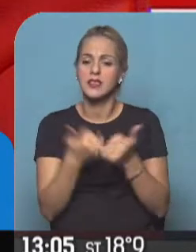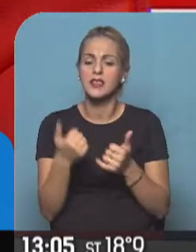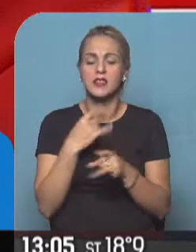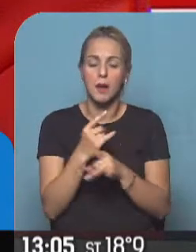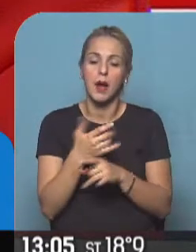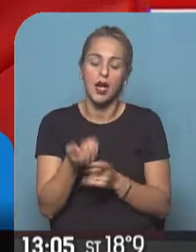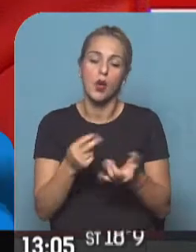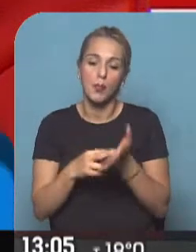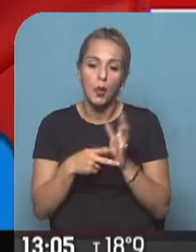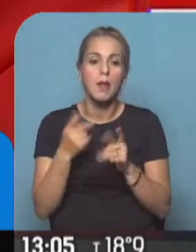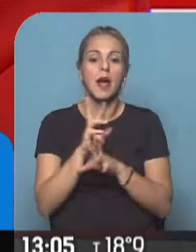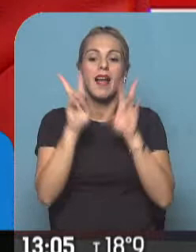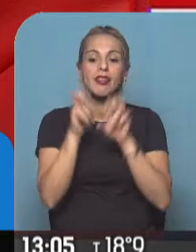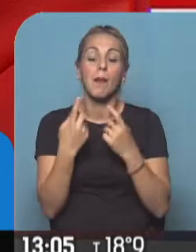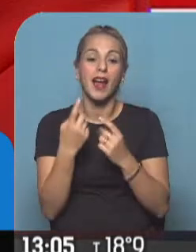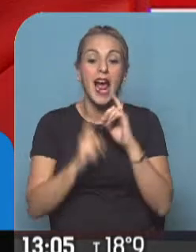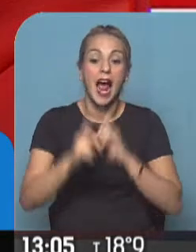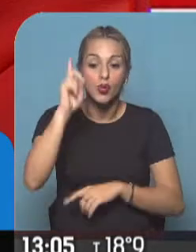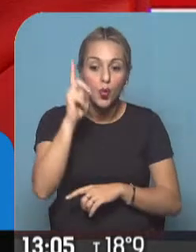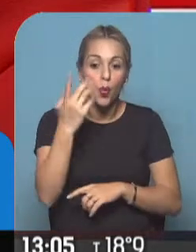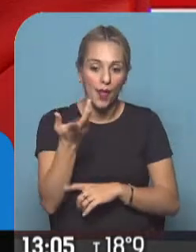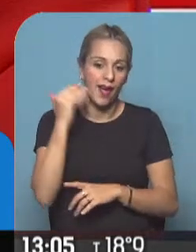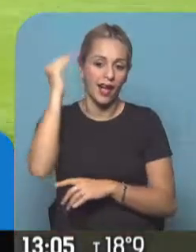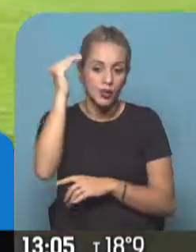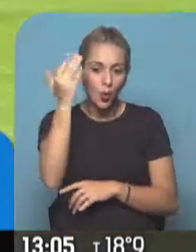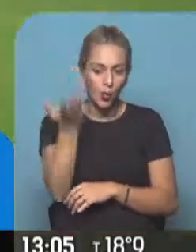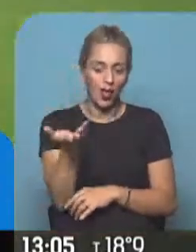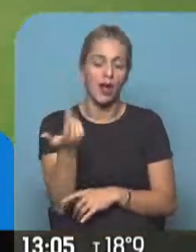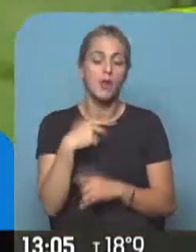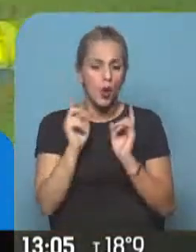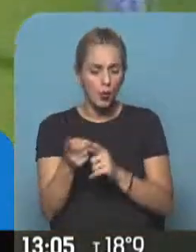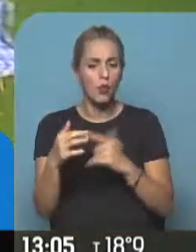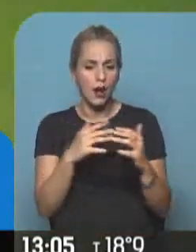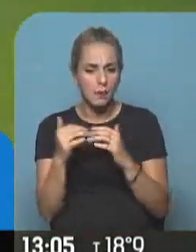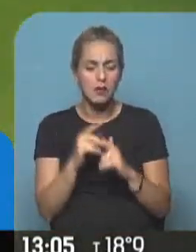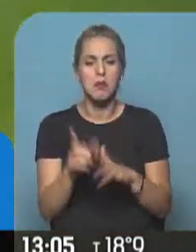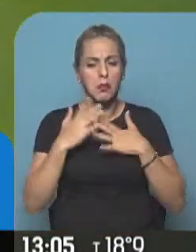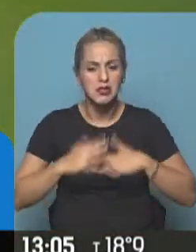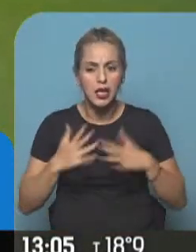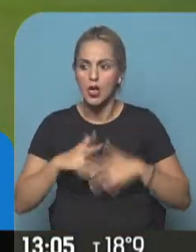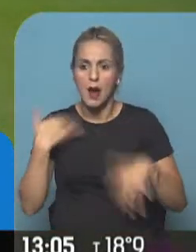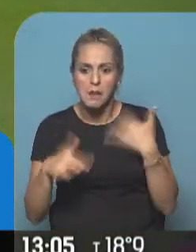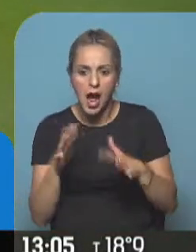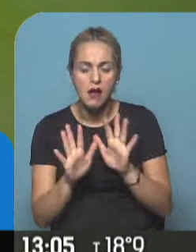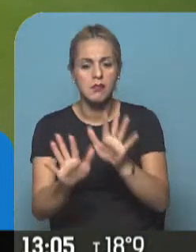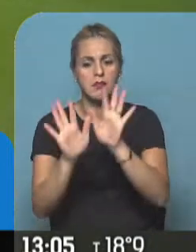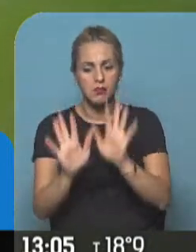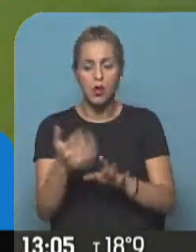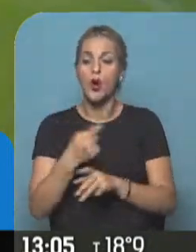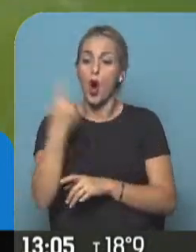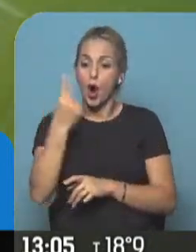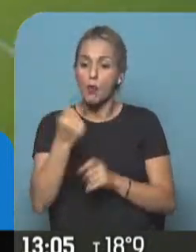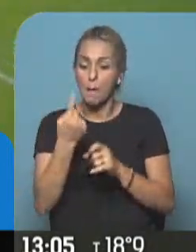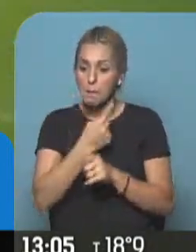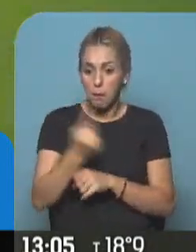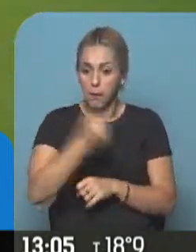siempre termina siendo la altura, ganando un partido con gran autoridad. Esperó, no se desesperó, nos hicieron un gol. Y la verdad que la jerarquía